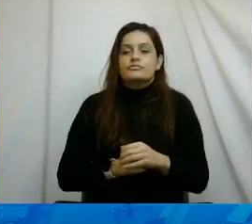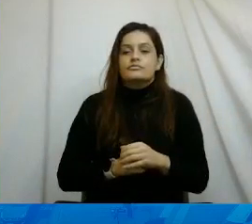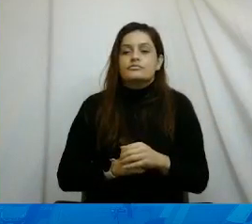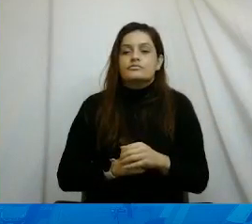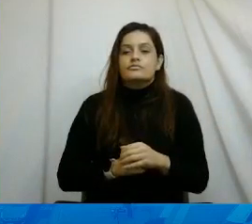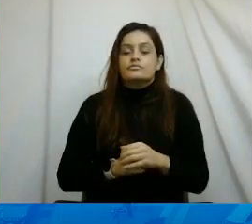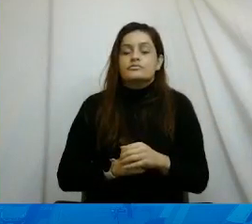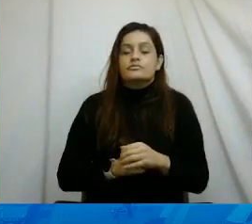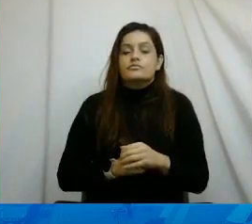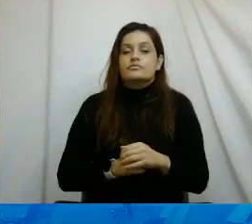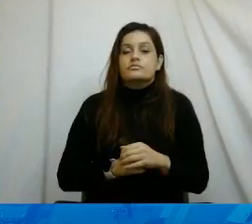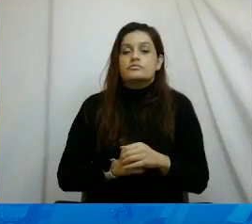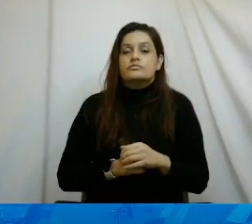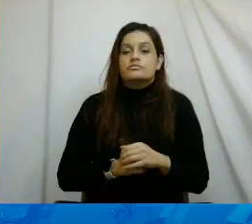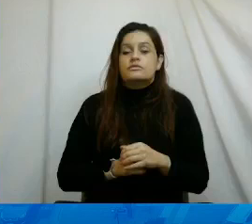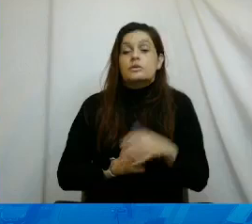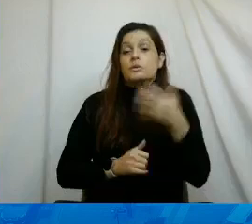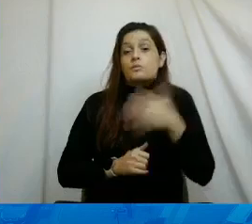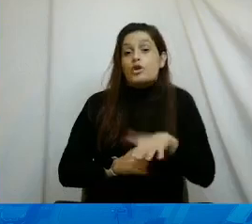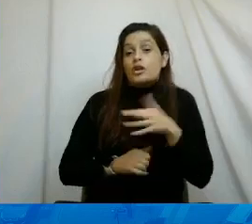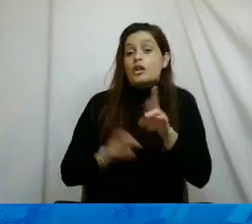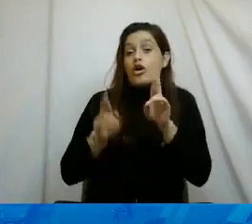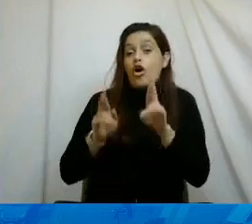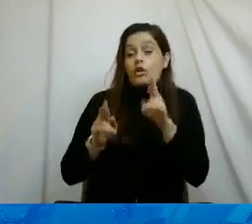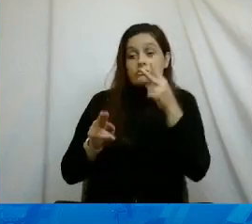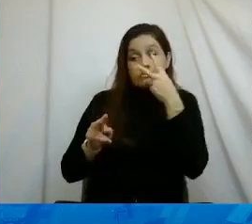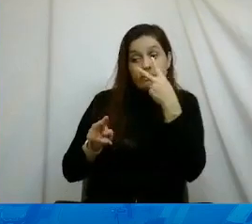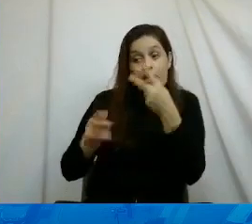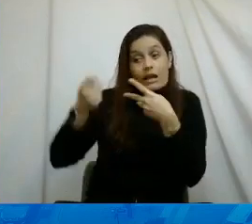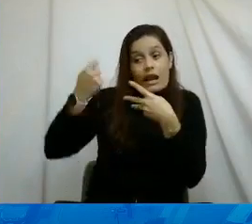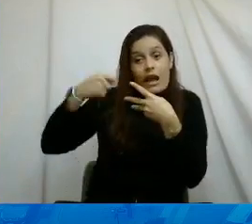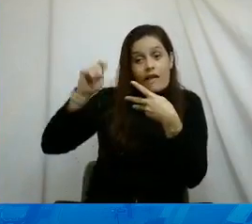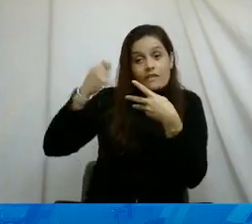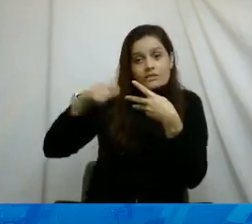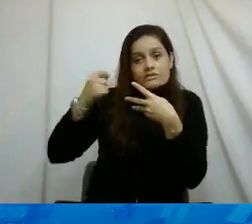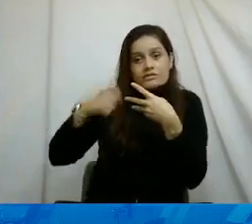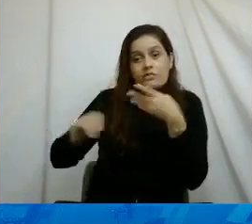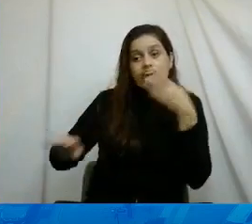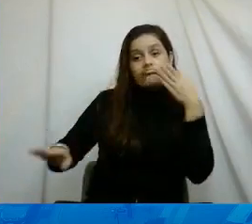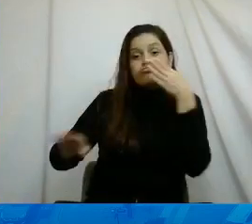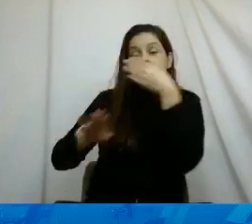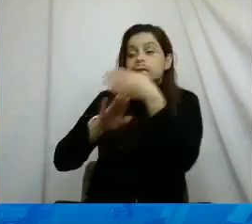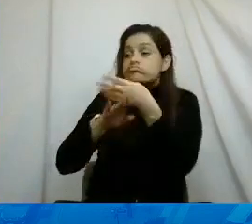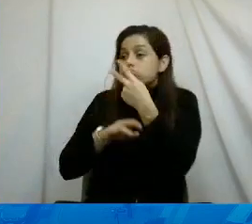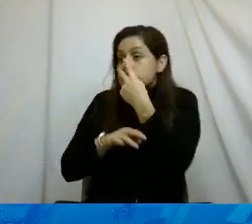Sería conveniente que se chequeara, que se recorriera por